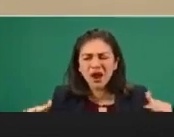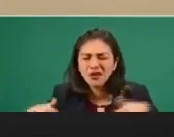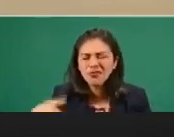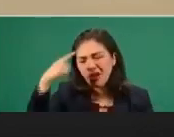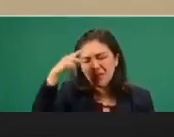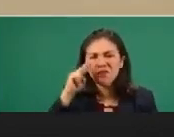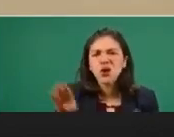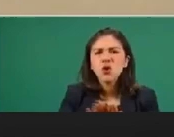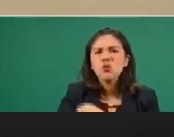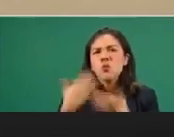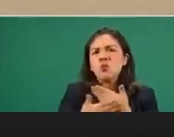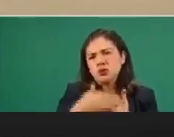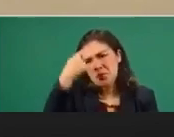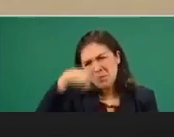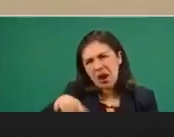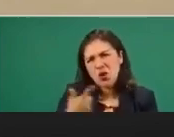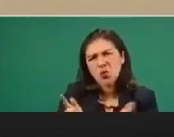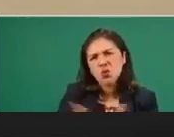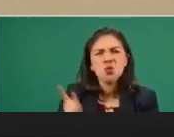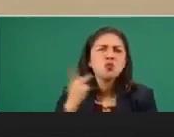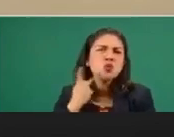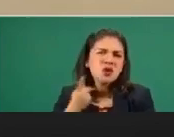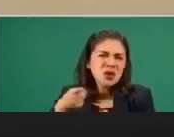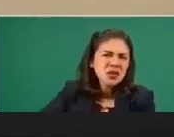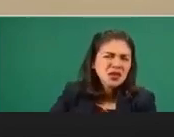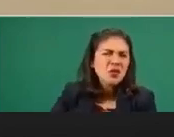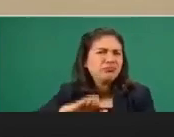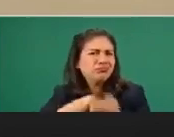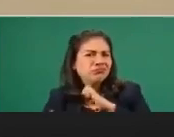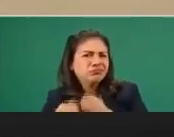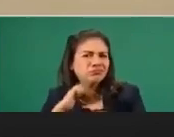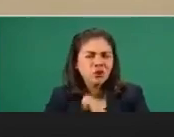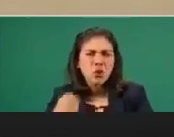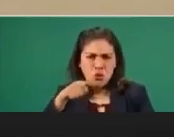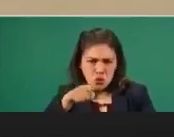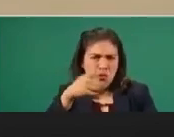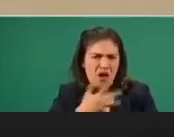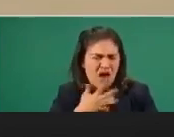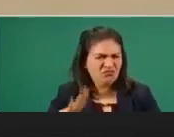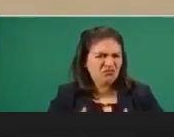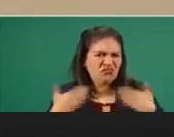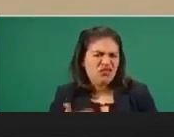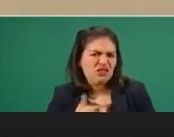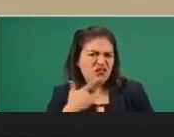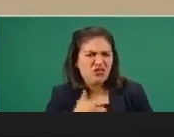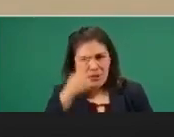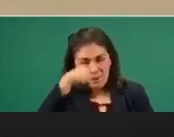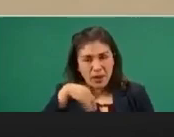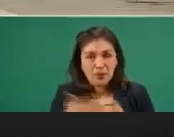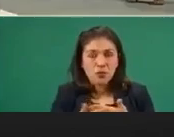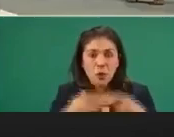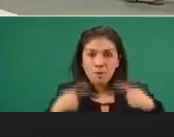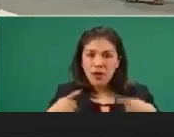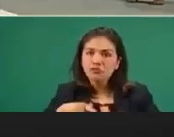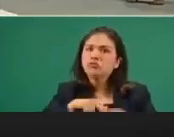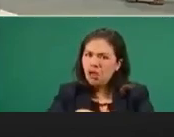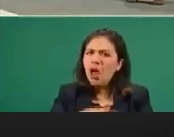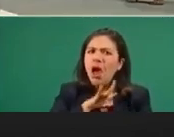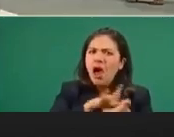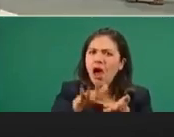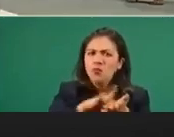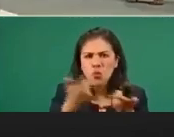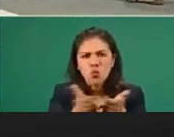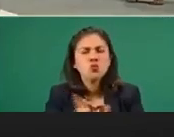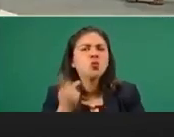que se dan al interior del partido? Y bueno, le preguntaré la vez pasada si usted tenía la confianza de que el electorado siga apoyando precisamente